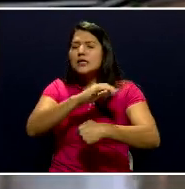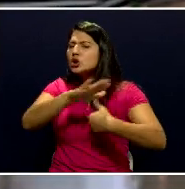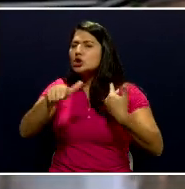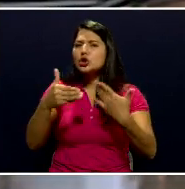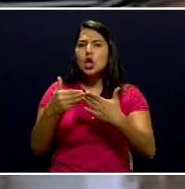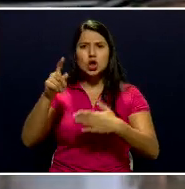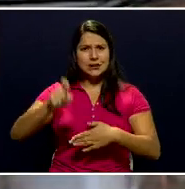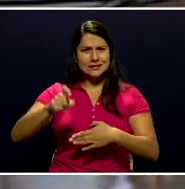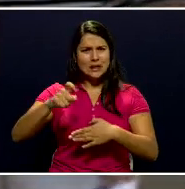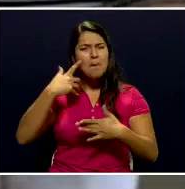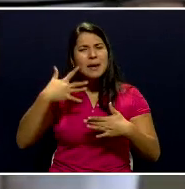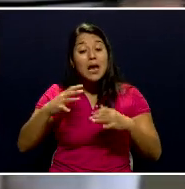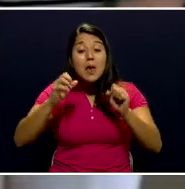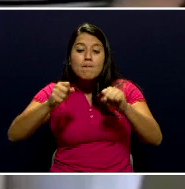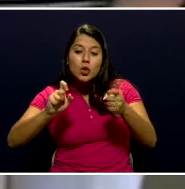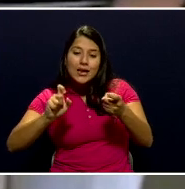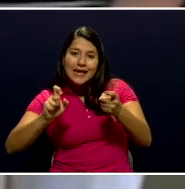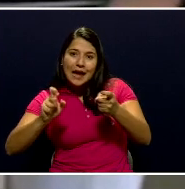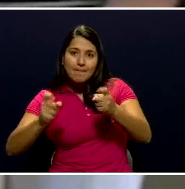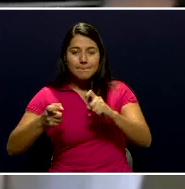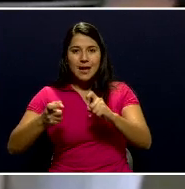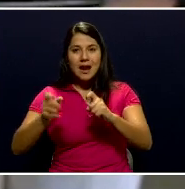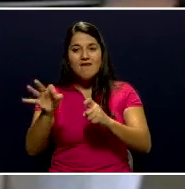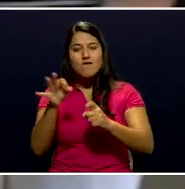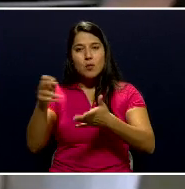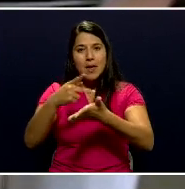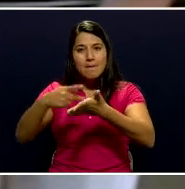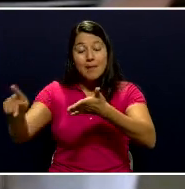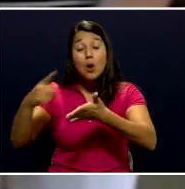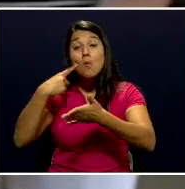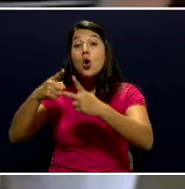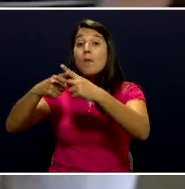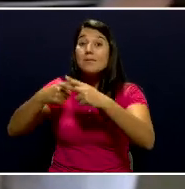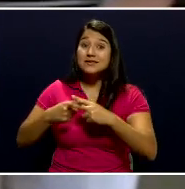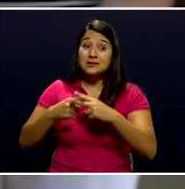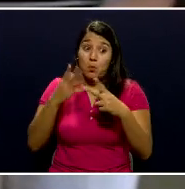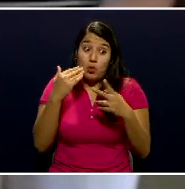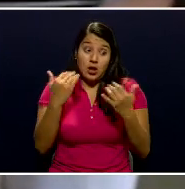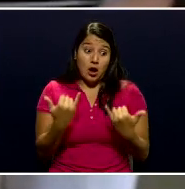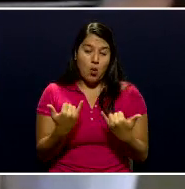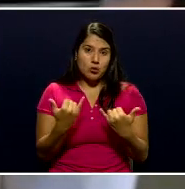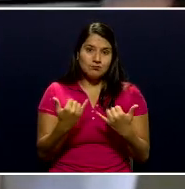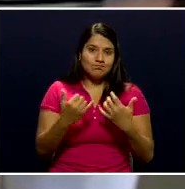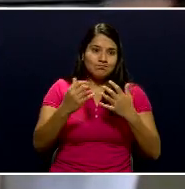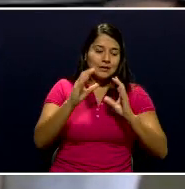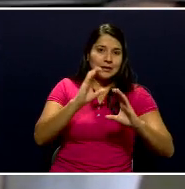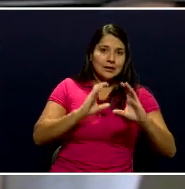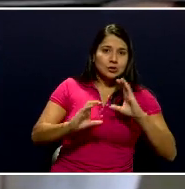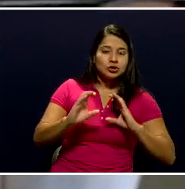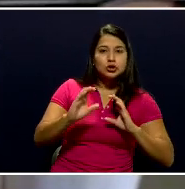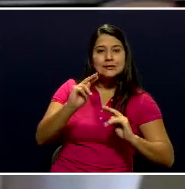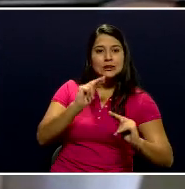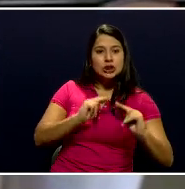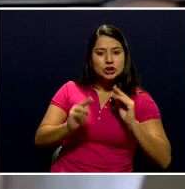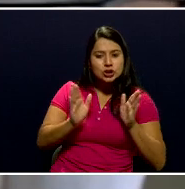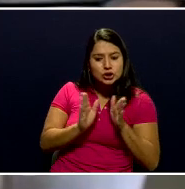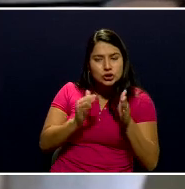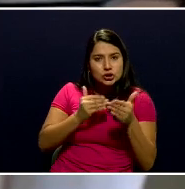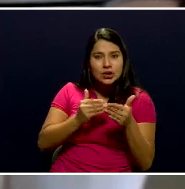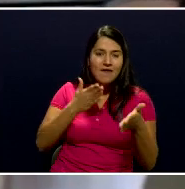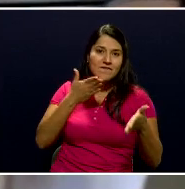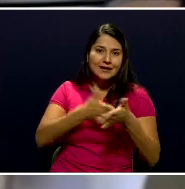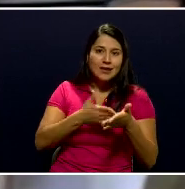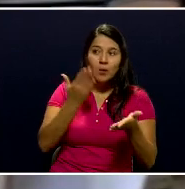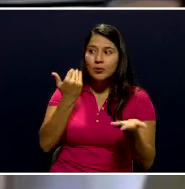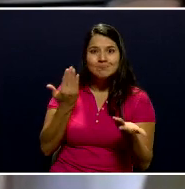necesarias para readecuar los créditos de los deudores afectados por la situación actual del COVID-19. La firma se da luego de que el lunes